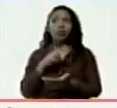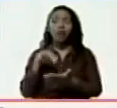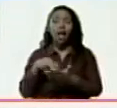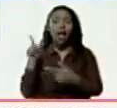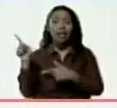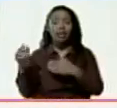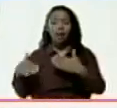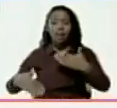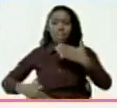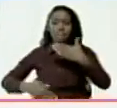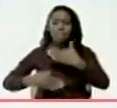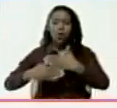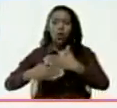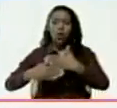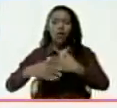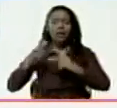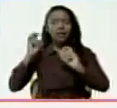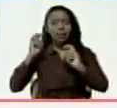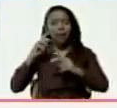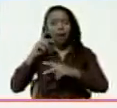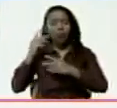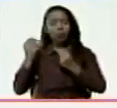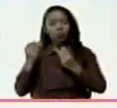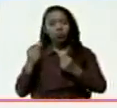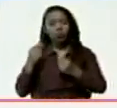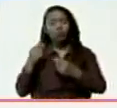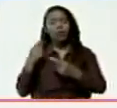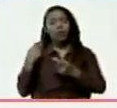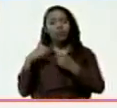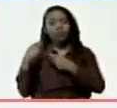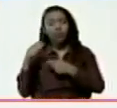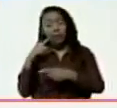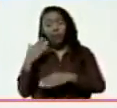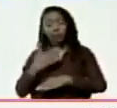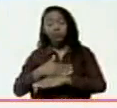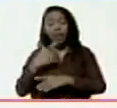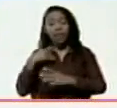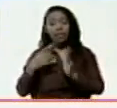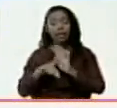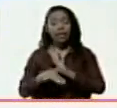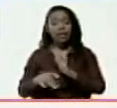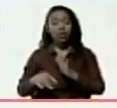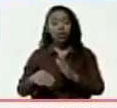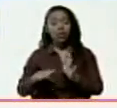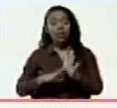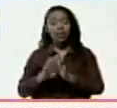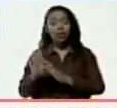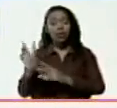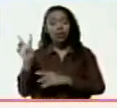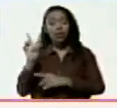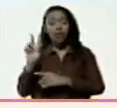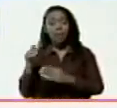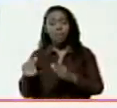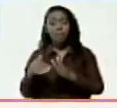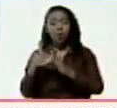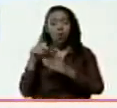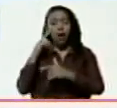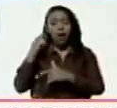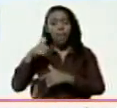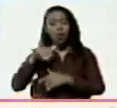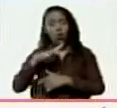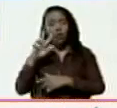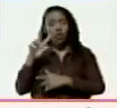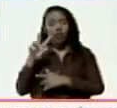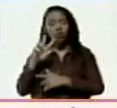el cerco y la ficha económica financiera comercial para impedir el derecho al desarrollo de venezuela para impedir el derecho al pueblo